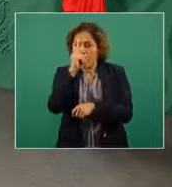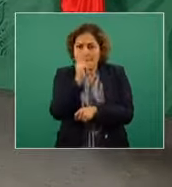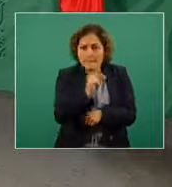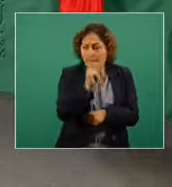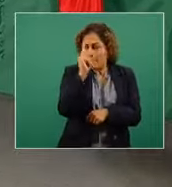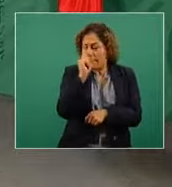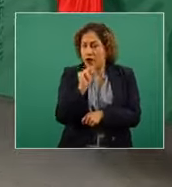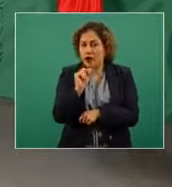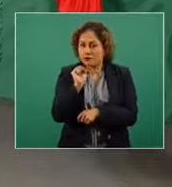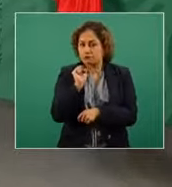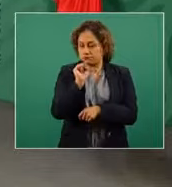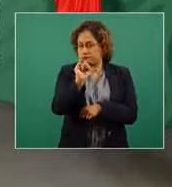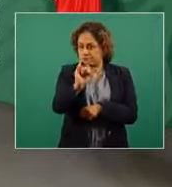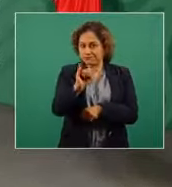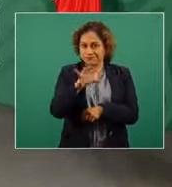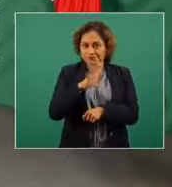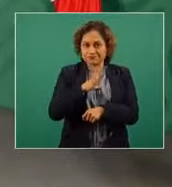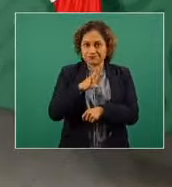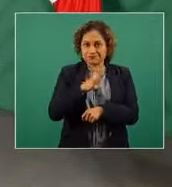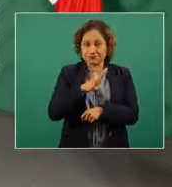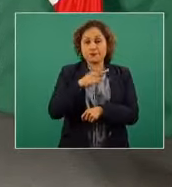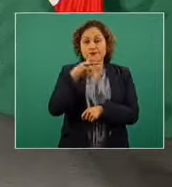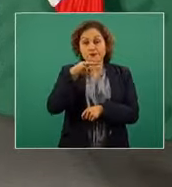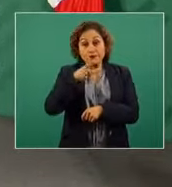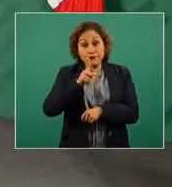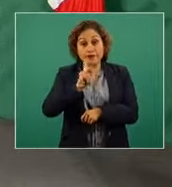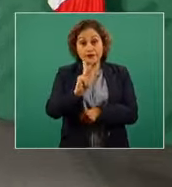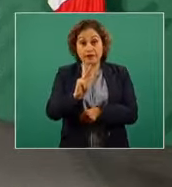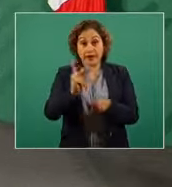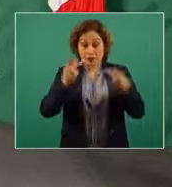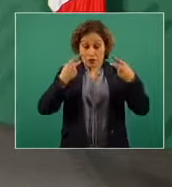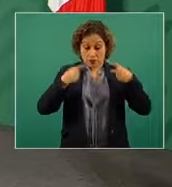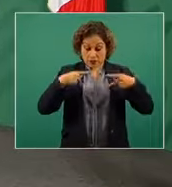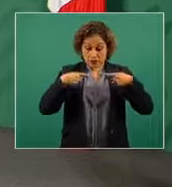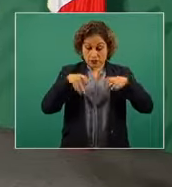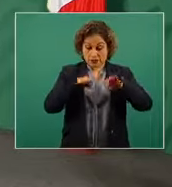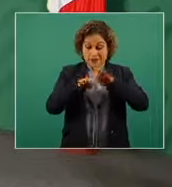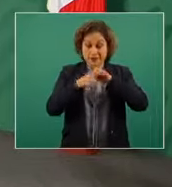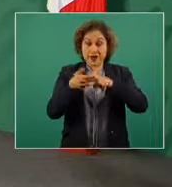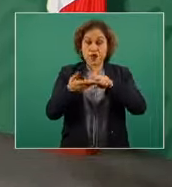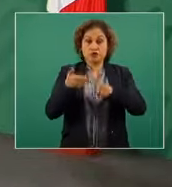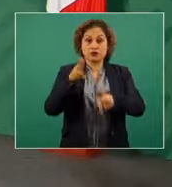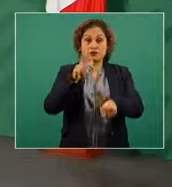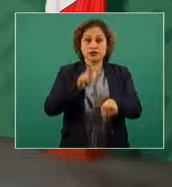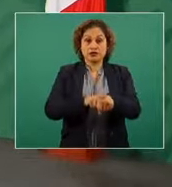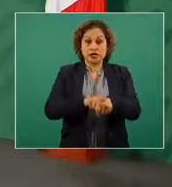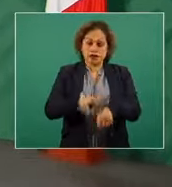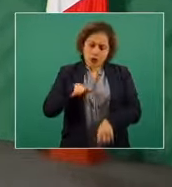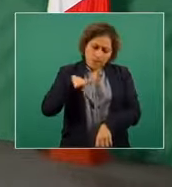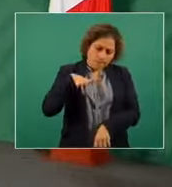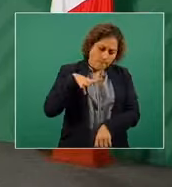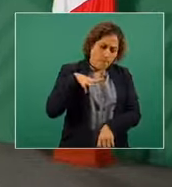sino que el personal médico se entregó de cuerpo y alma